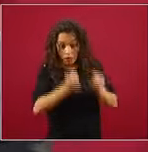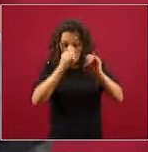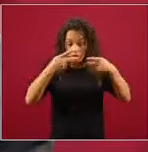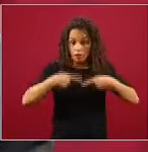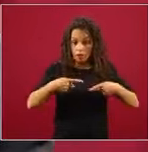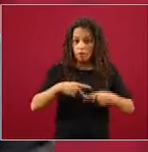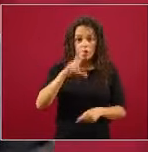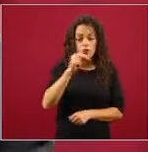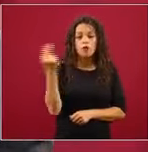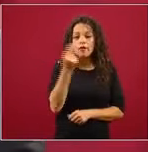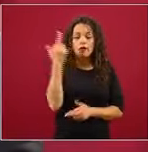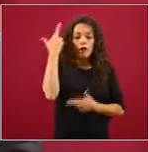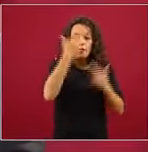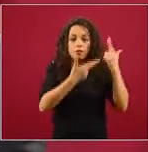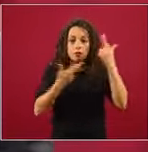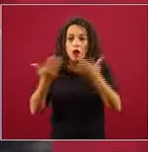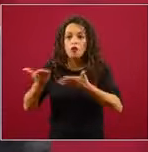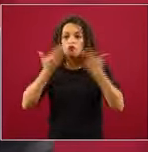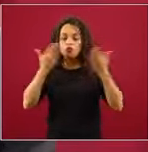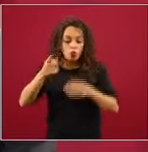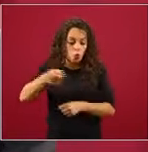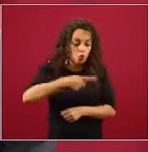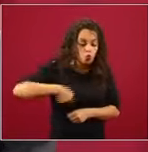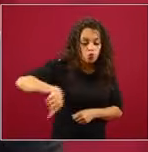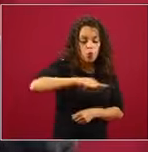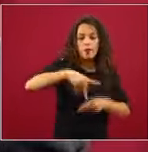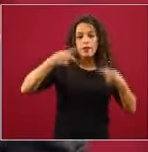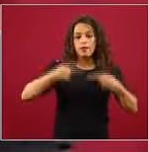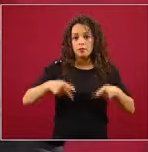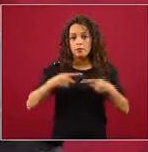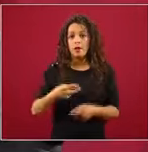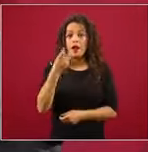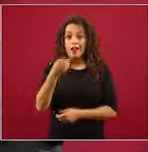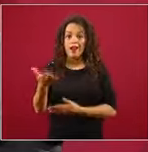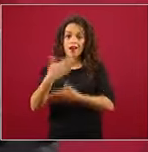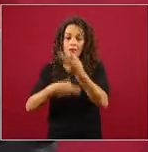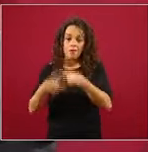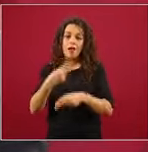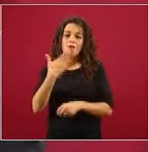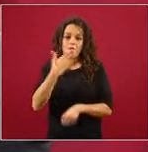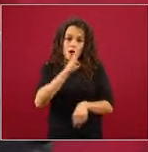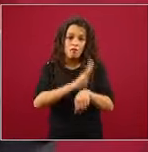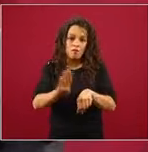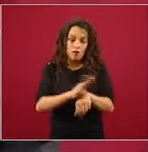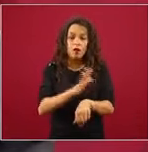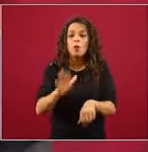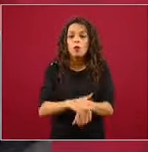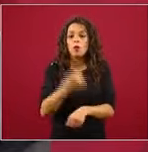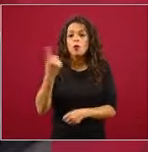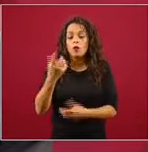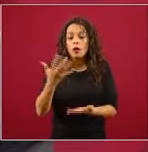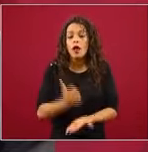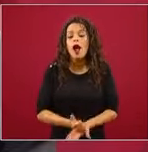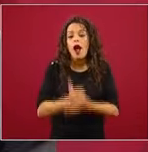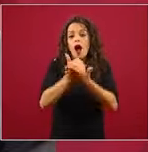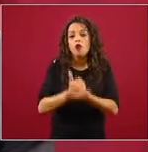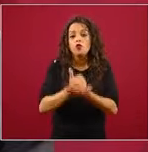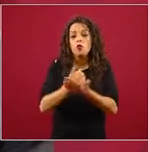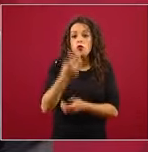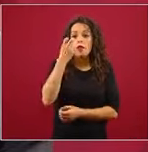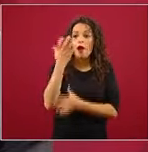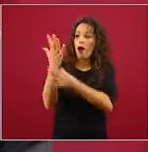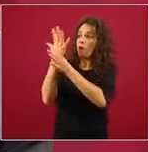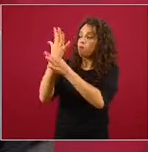de brote, eso hay que hacerlo y eso es muy benéfico porque nos ayuda a hacer justamente lo que la Organización Mundial de la Salud ha